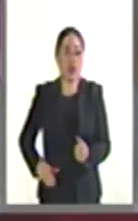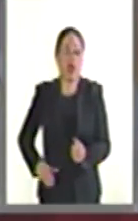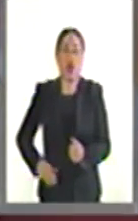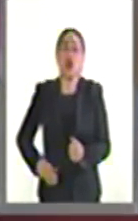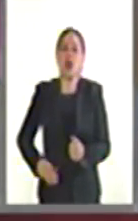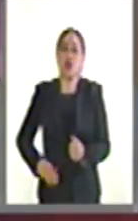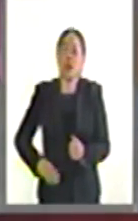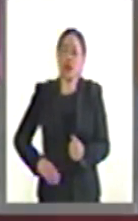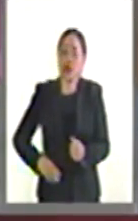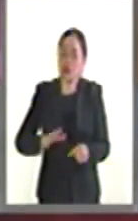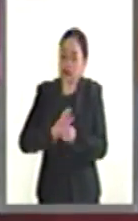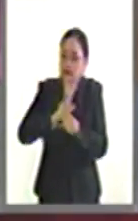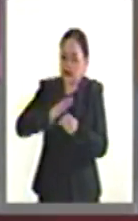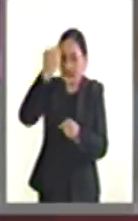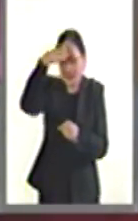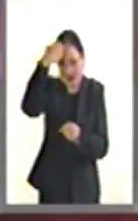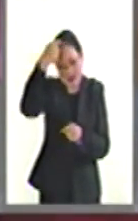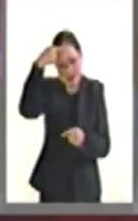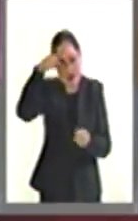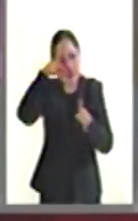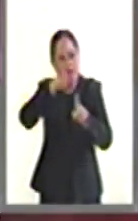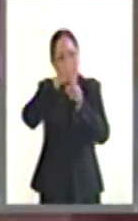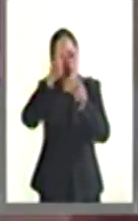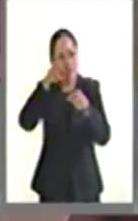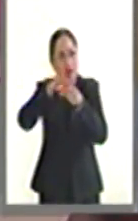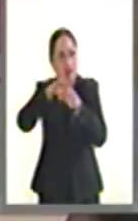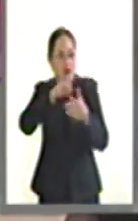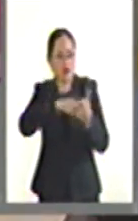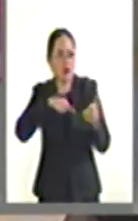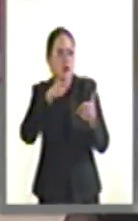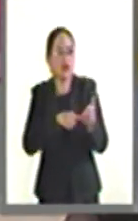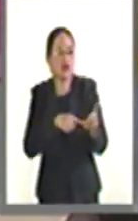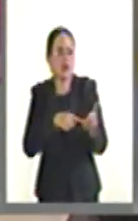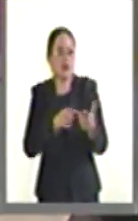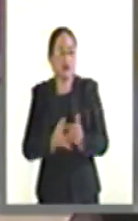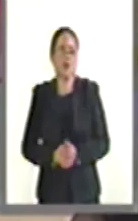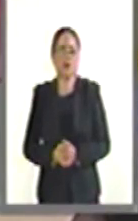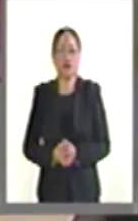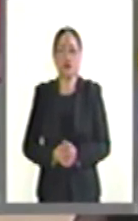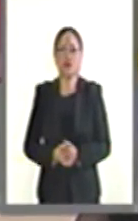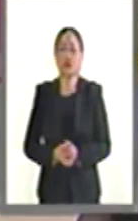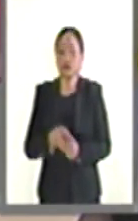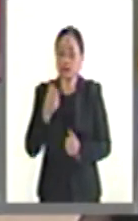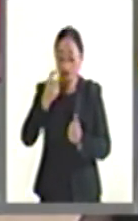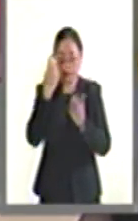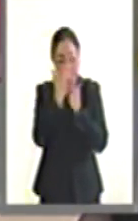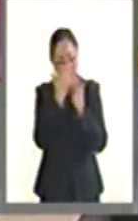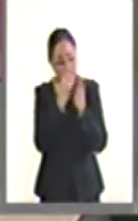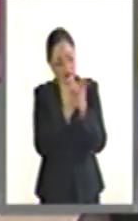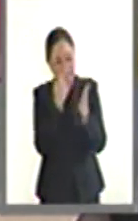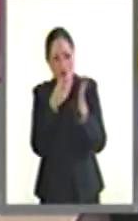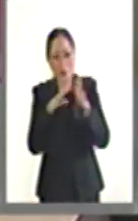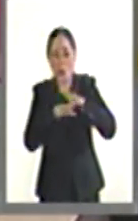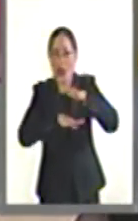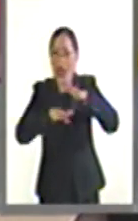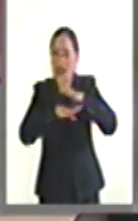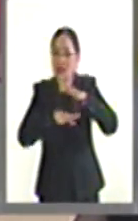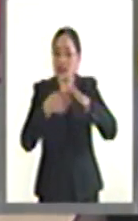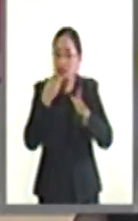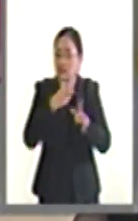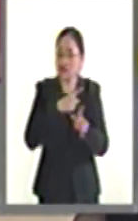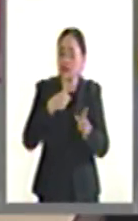una extensa experiencia en materia electoral. Lo anterior como requisitos mínimos. Se